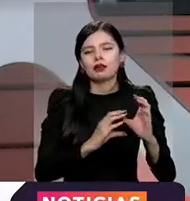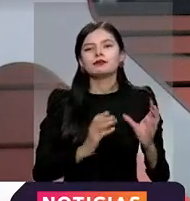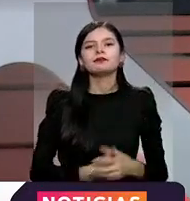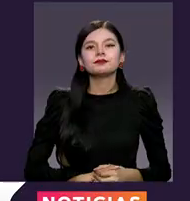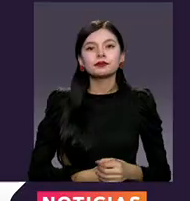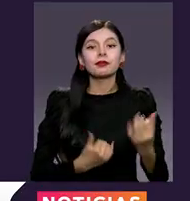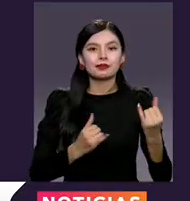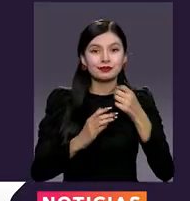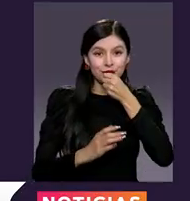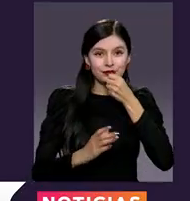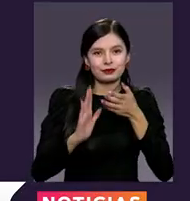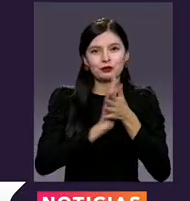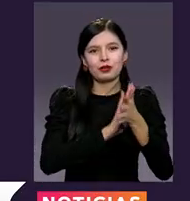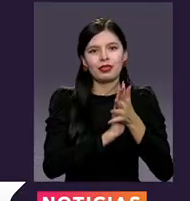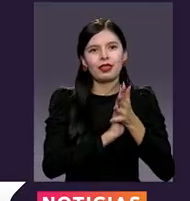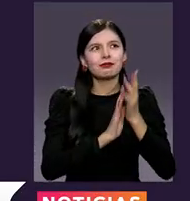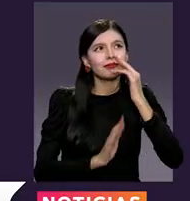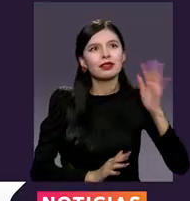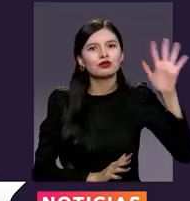nacional.